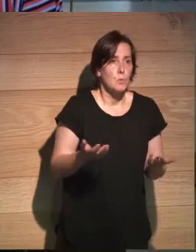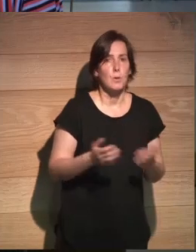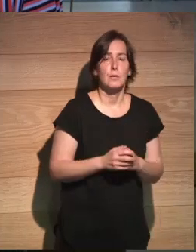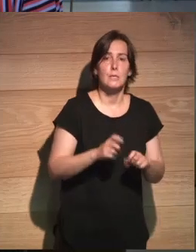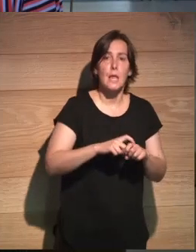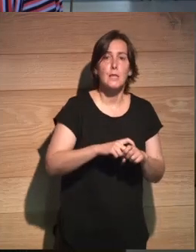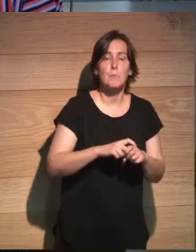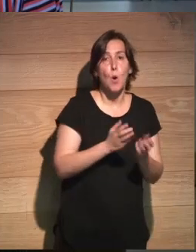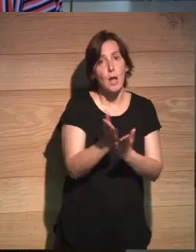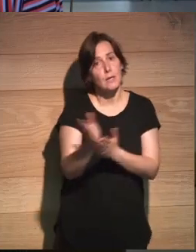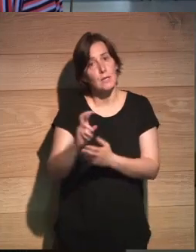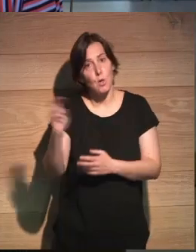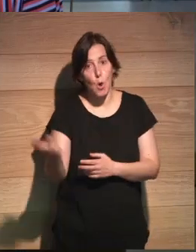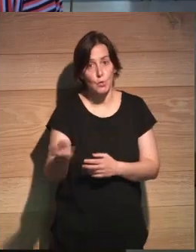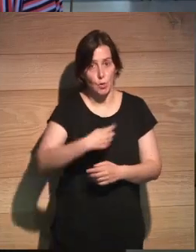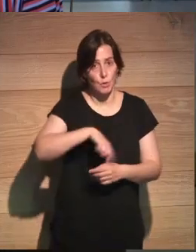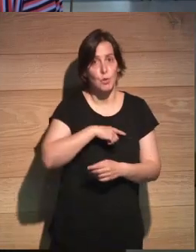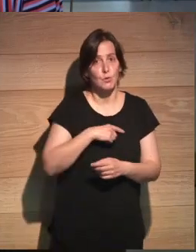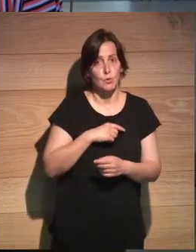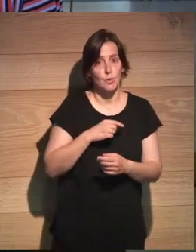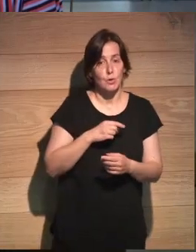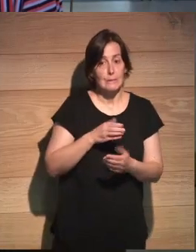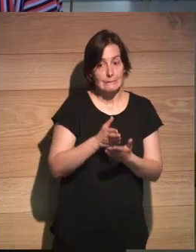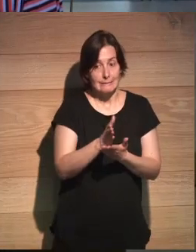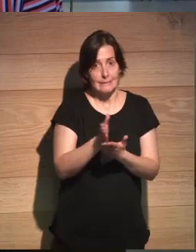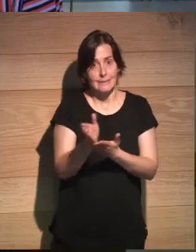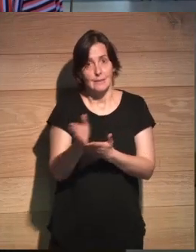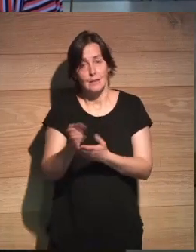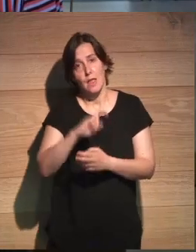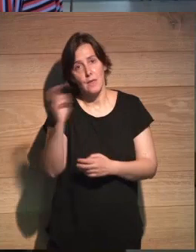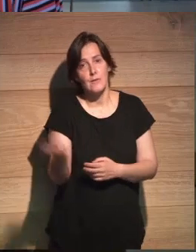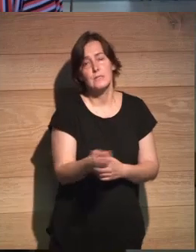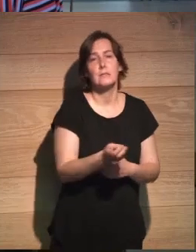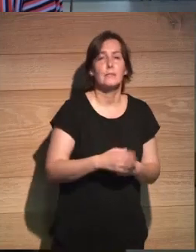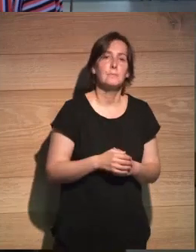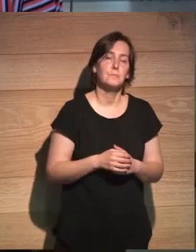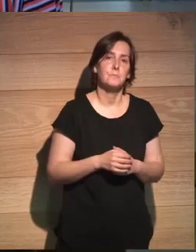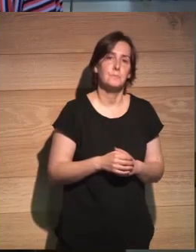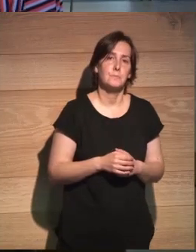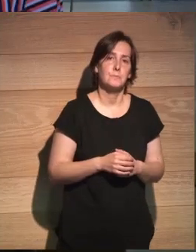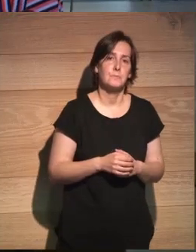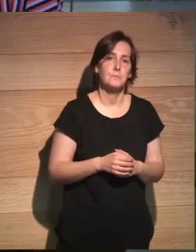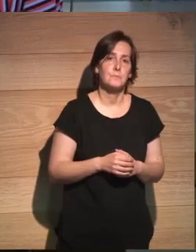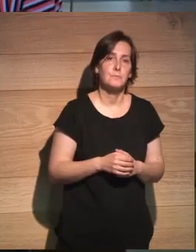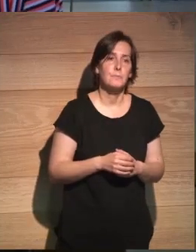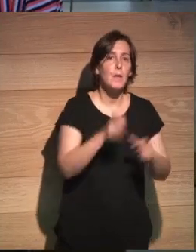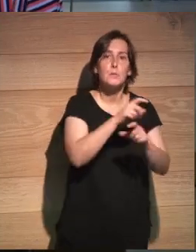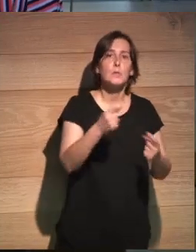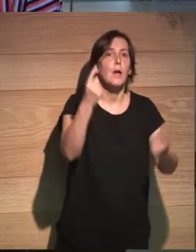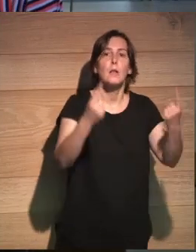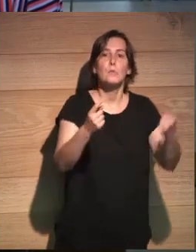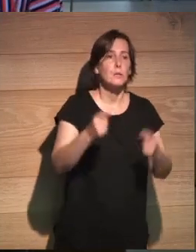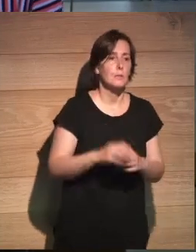otros tipos de canales que tendremos que ir abriendo con esa diversidad. Uh-huh. ¿Alguien por allí que...?